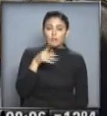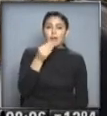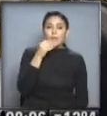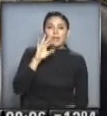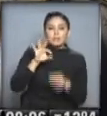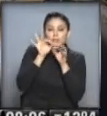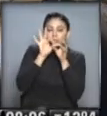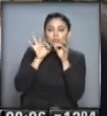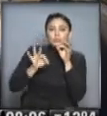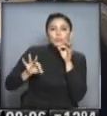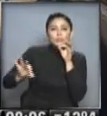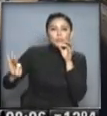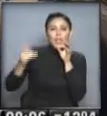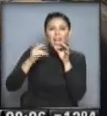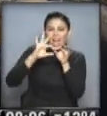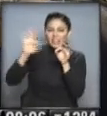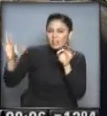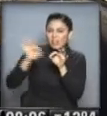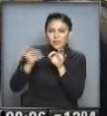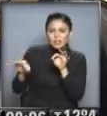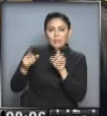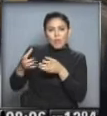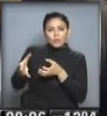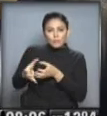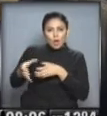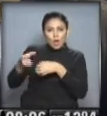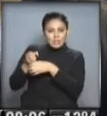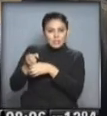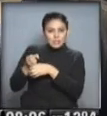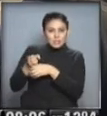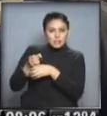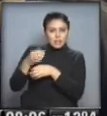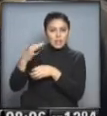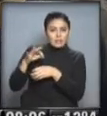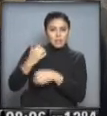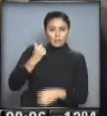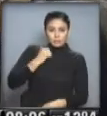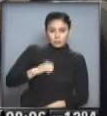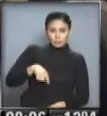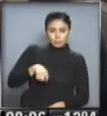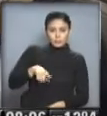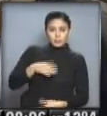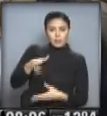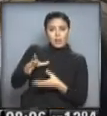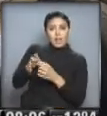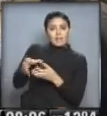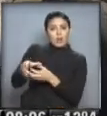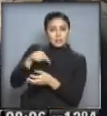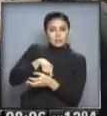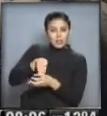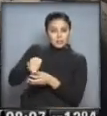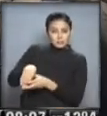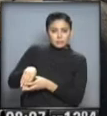por sonda. Está lleno de cables, de una bolsita. Él va a tener que hacer sus necesidades por esa bolsita. O sea que